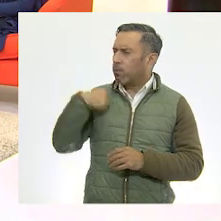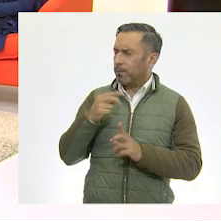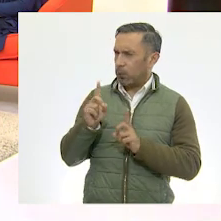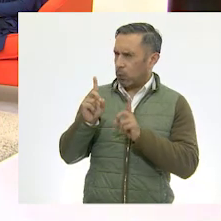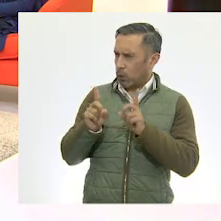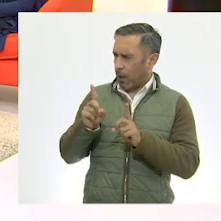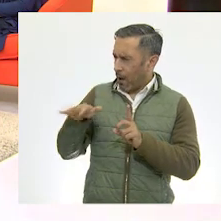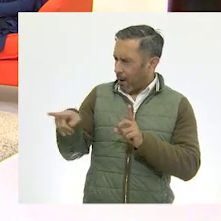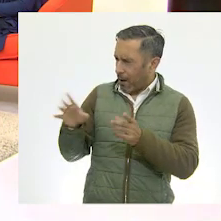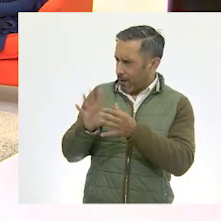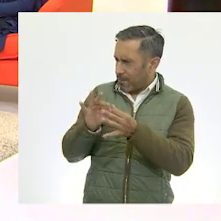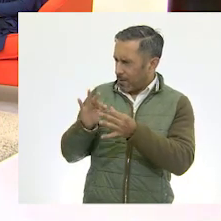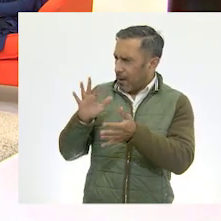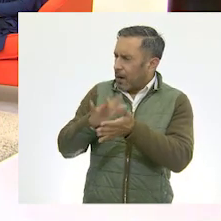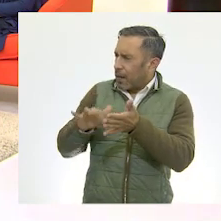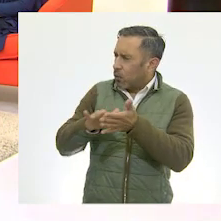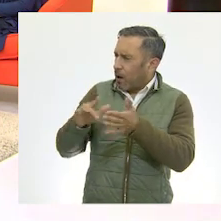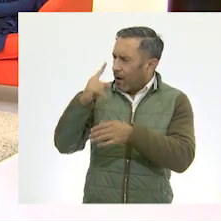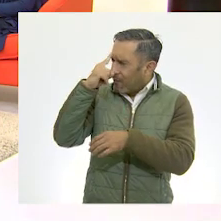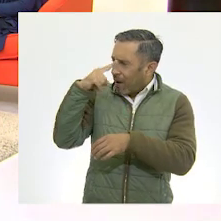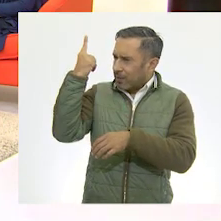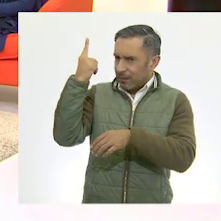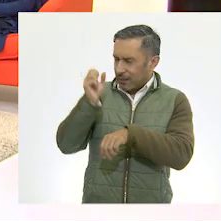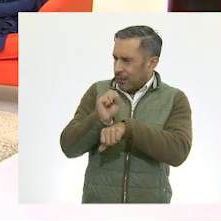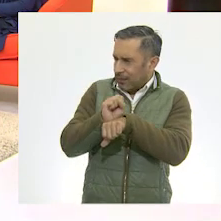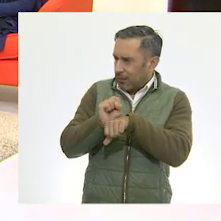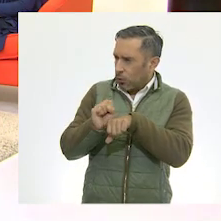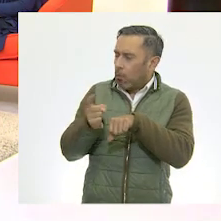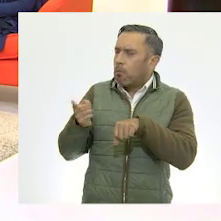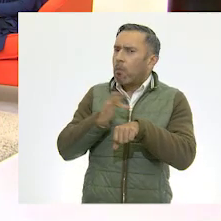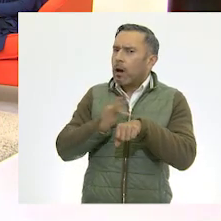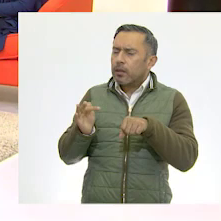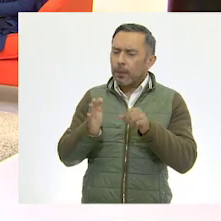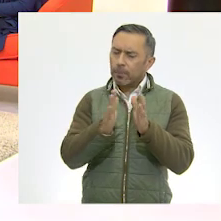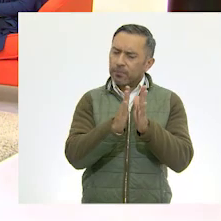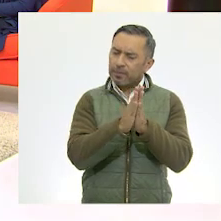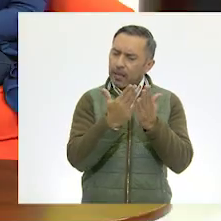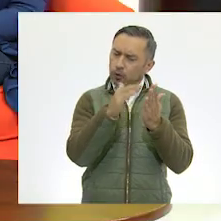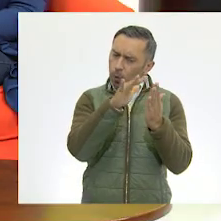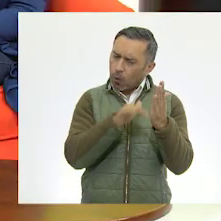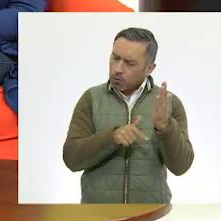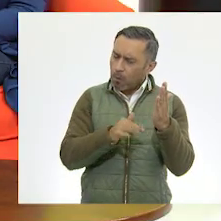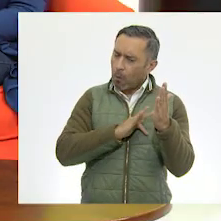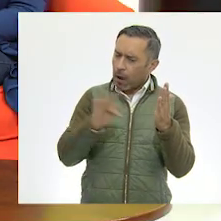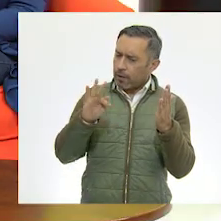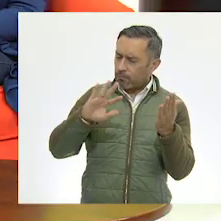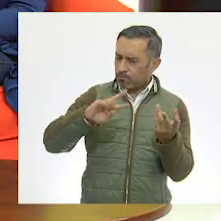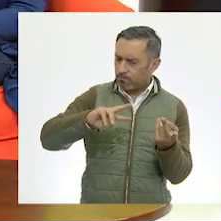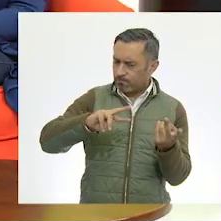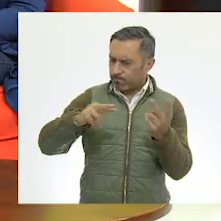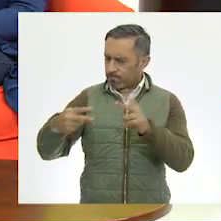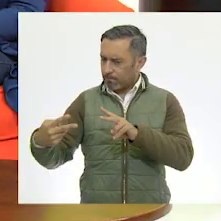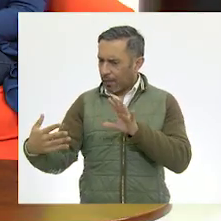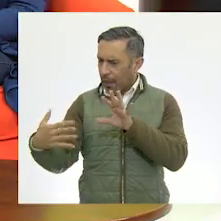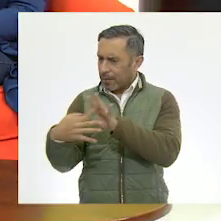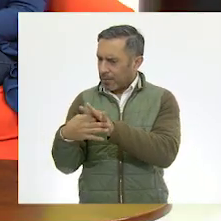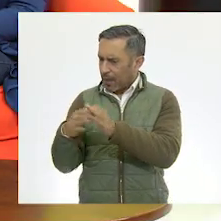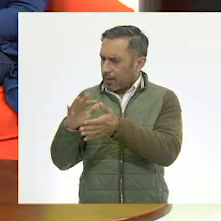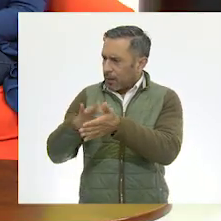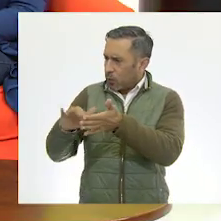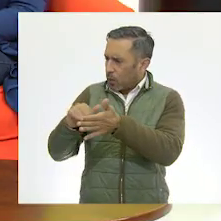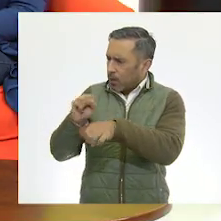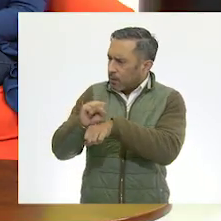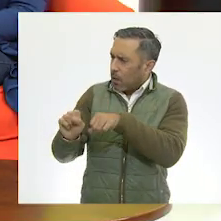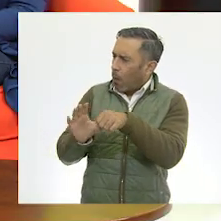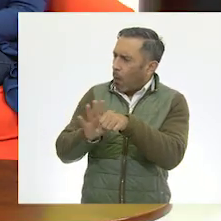fácil, ¿qué libros, qué textos se pueden adaptar a esta lectura fácil? Es una buena pregunta, Adriana, porque justo la